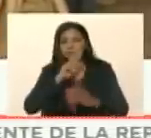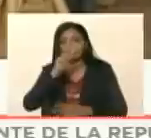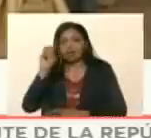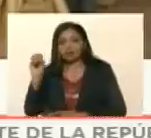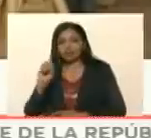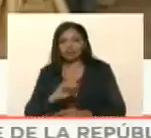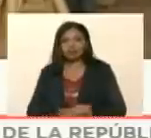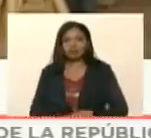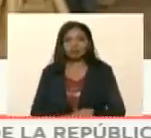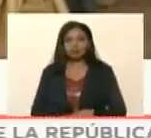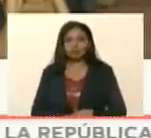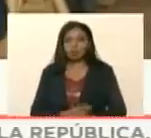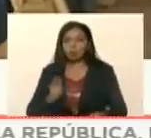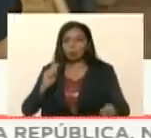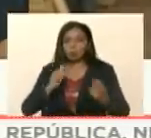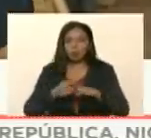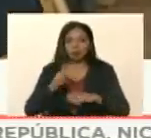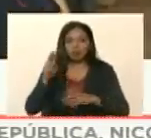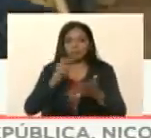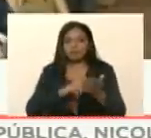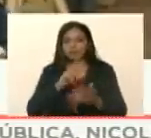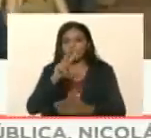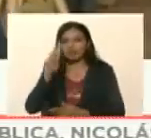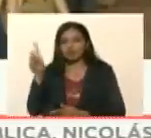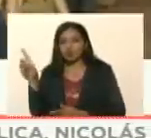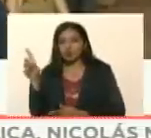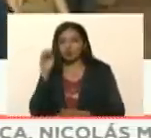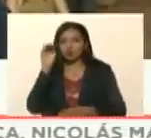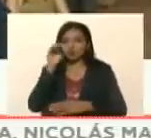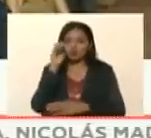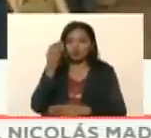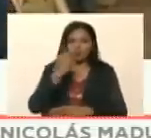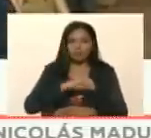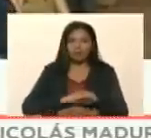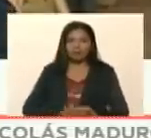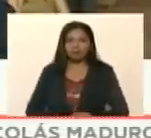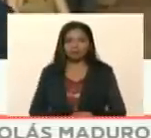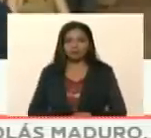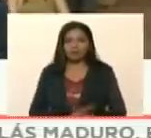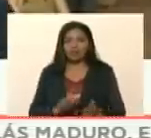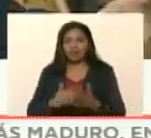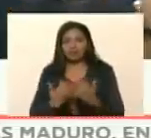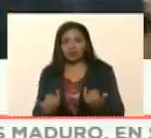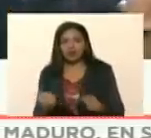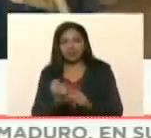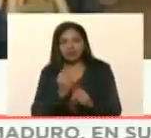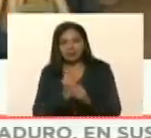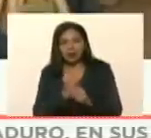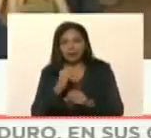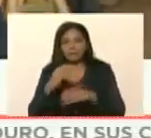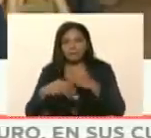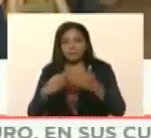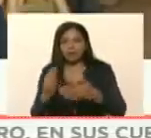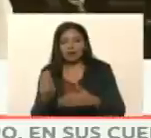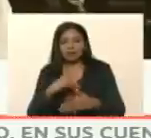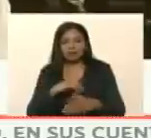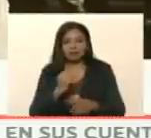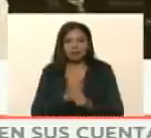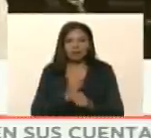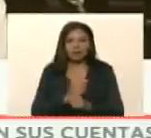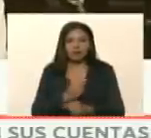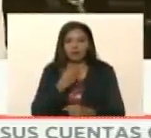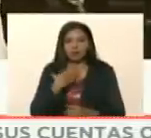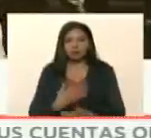¿Ah? Rumbo al 2021 y más allá. Bueno, mientras tanto, trabajo y más trabajo. Ministro, por favor.